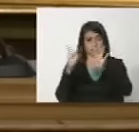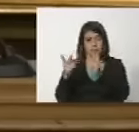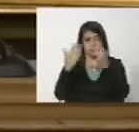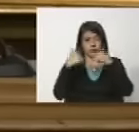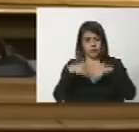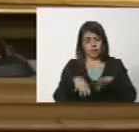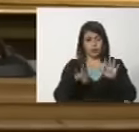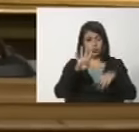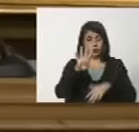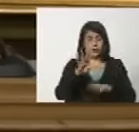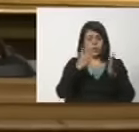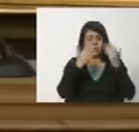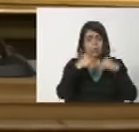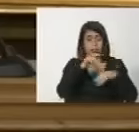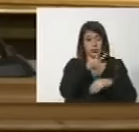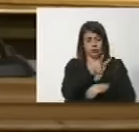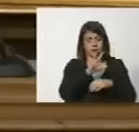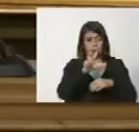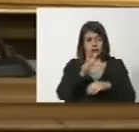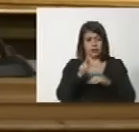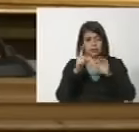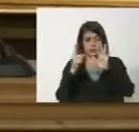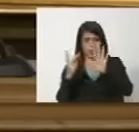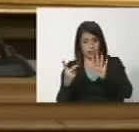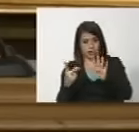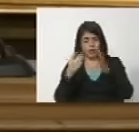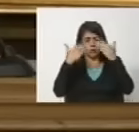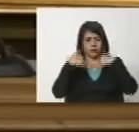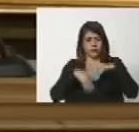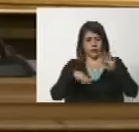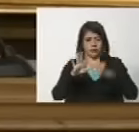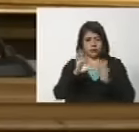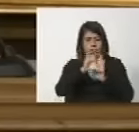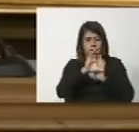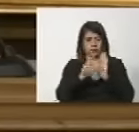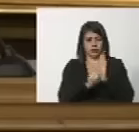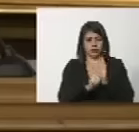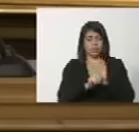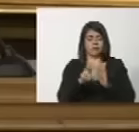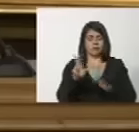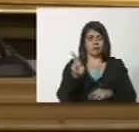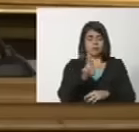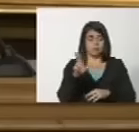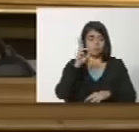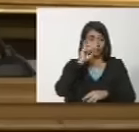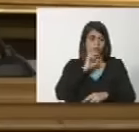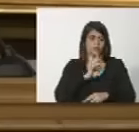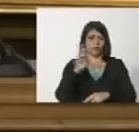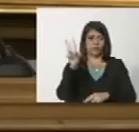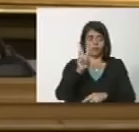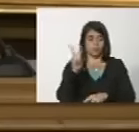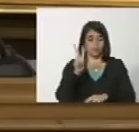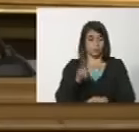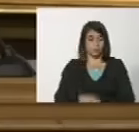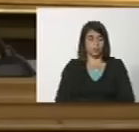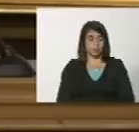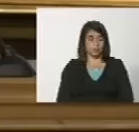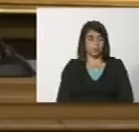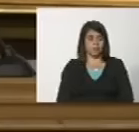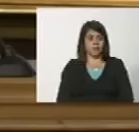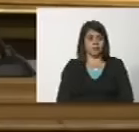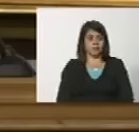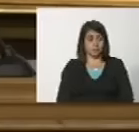187, numeral 14, y 236, numeral 15, de la Constitución de la República Bolivariana de